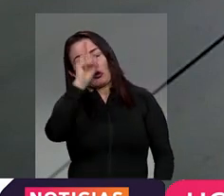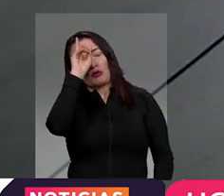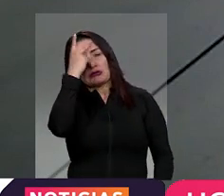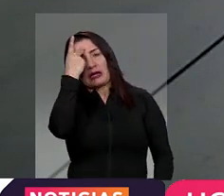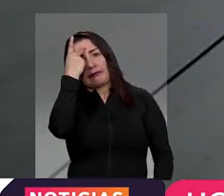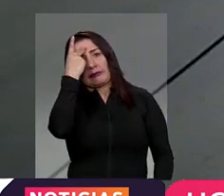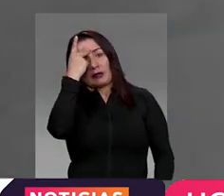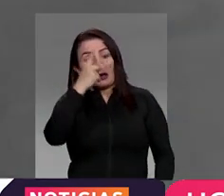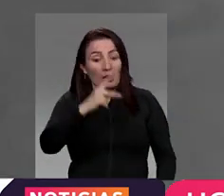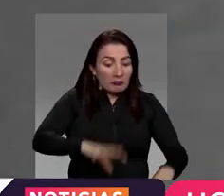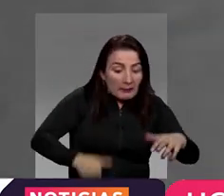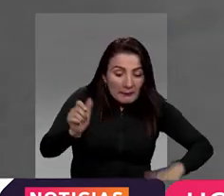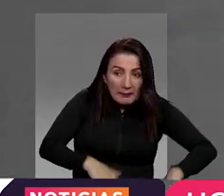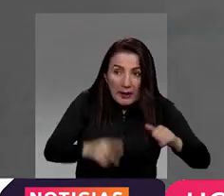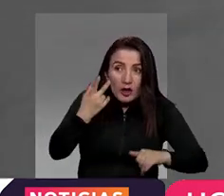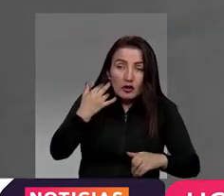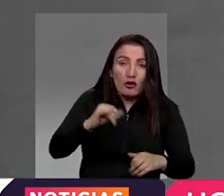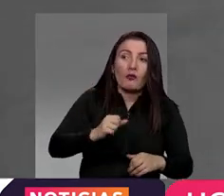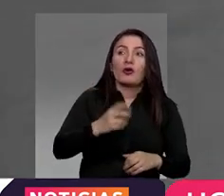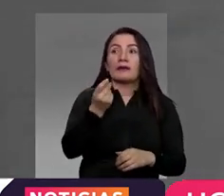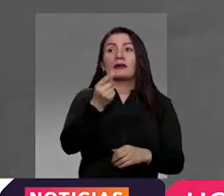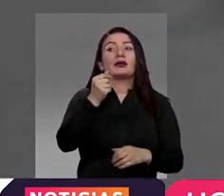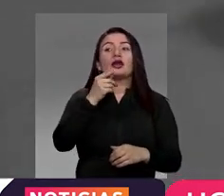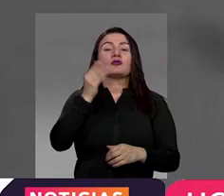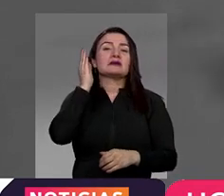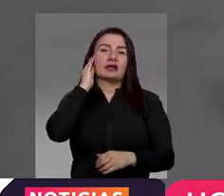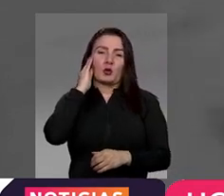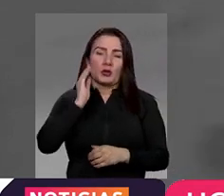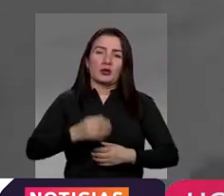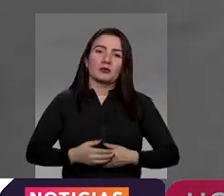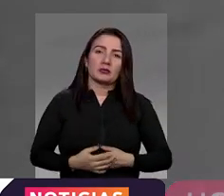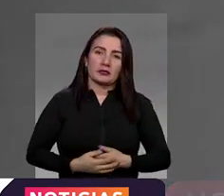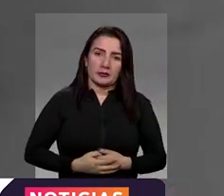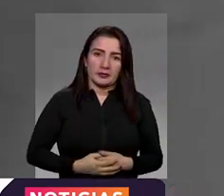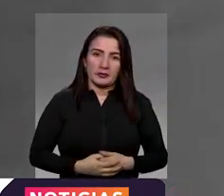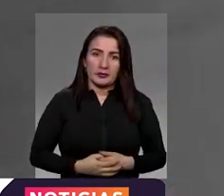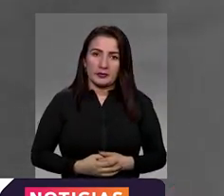el ladrón de inmediato le robó el dinero y el celular